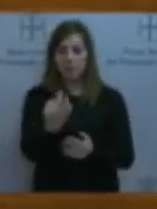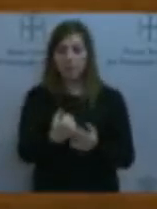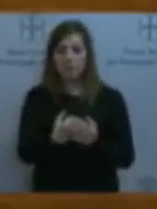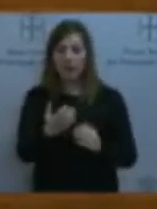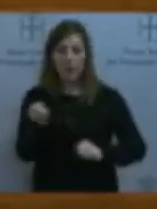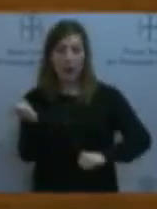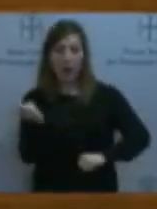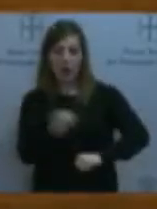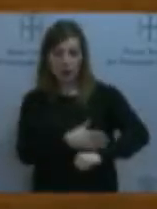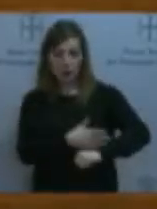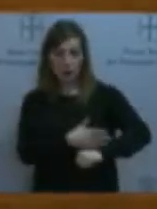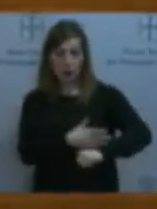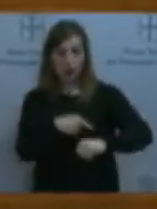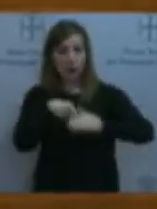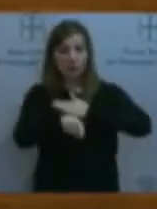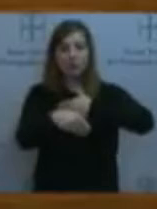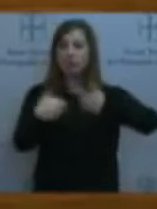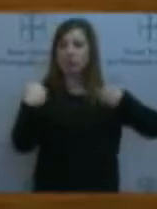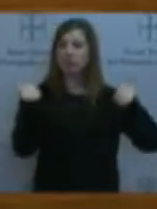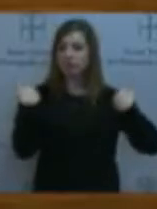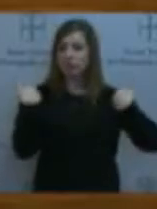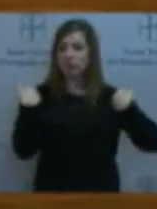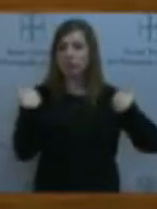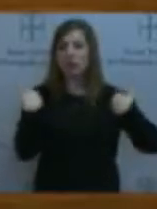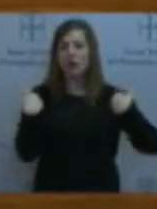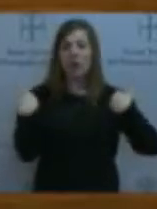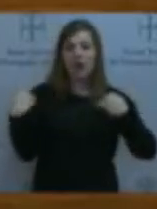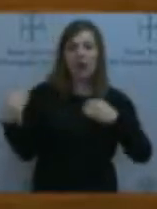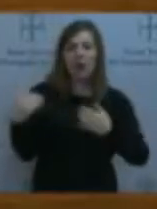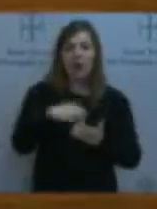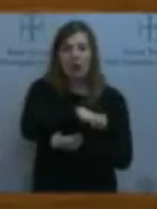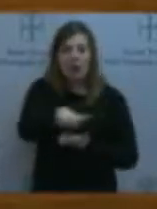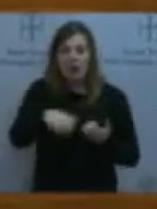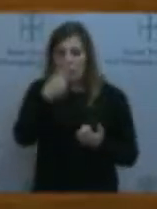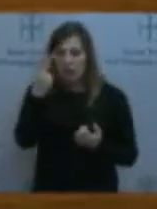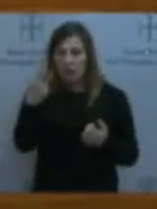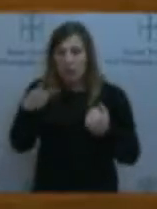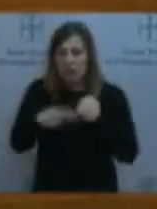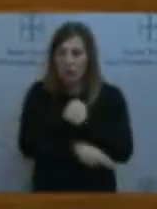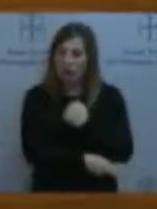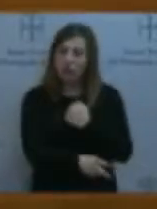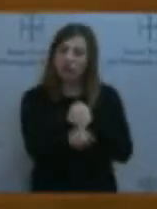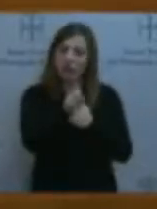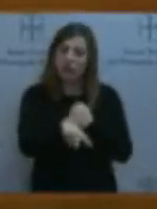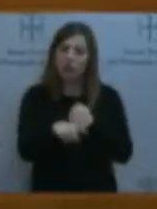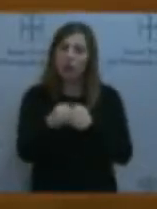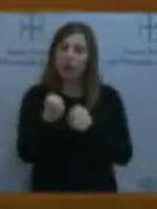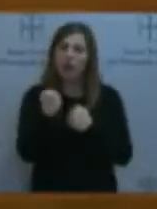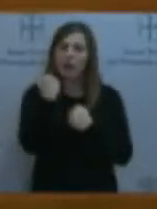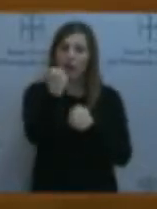ahorrar, crear un área de gestión responsable, evitar los conflictos de interés y, además, reforzar la compra